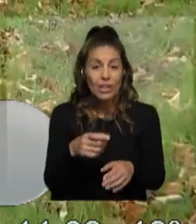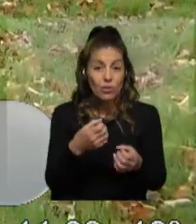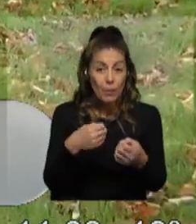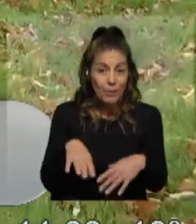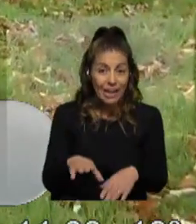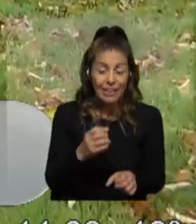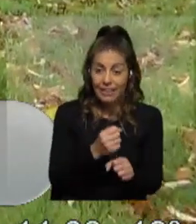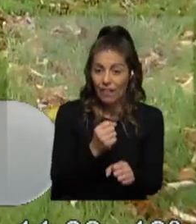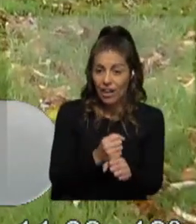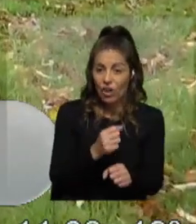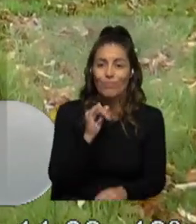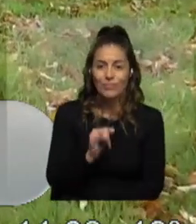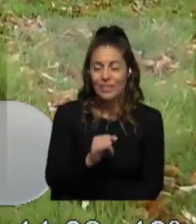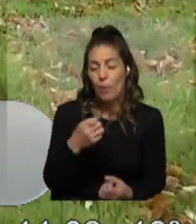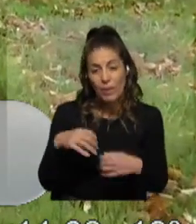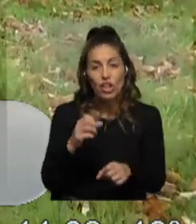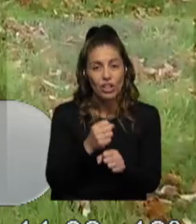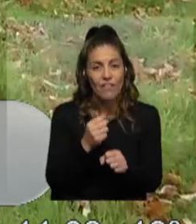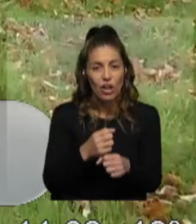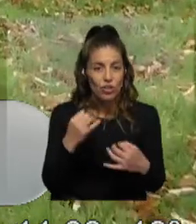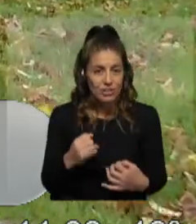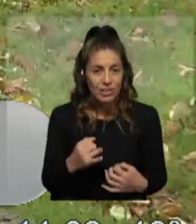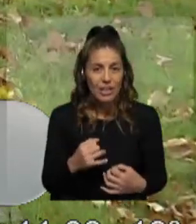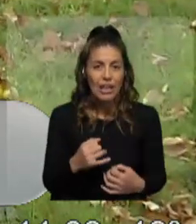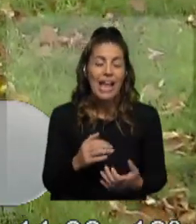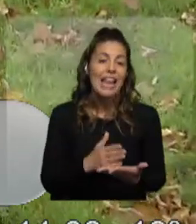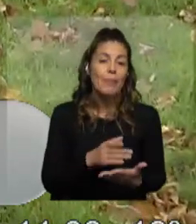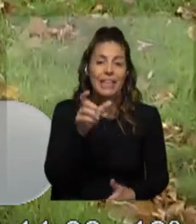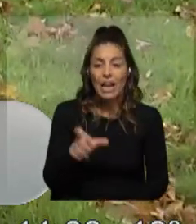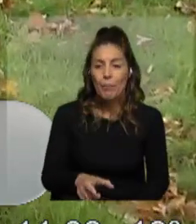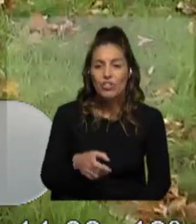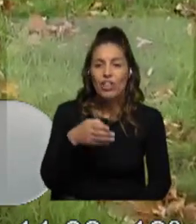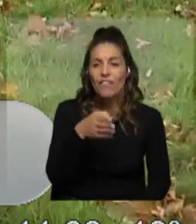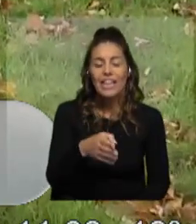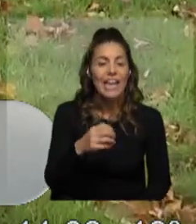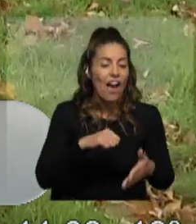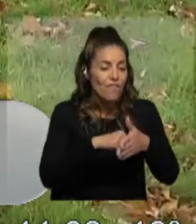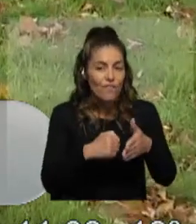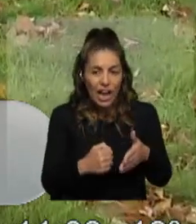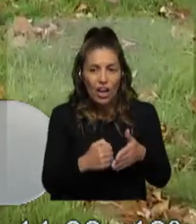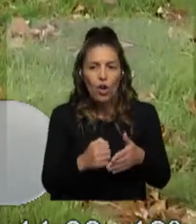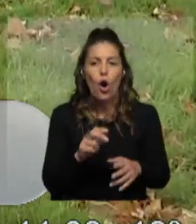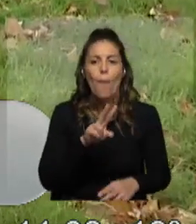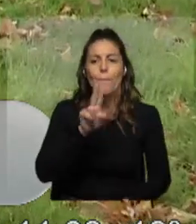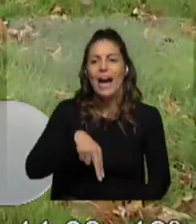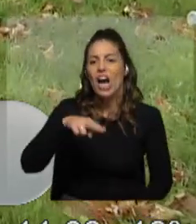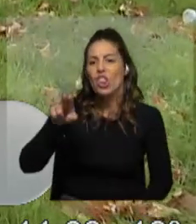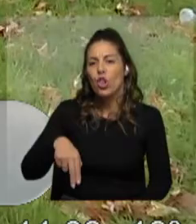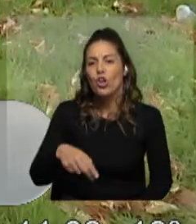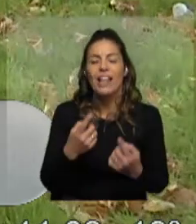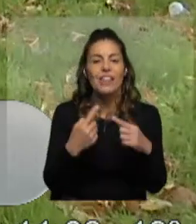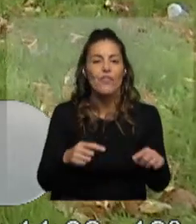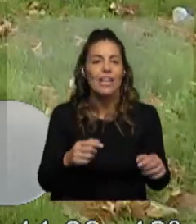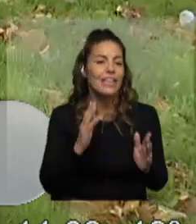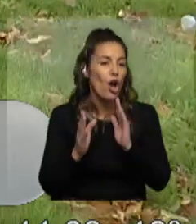changa, digamos, sí, el trabajo. Pierdo trabajo, sí, la verdad que sí. Porque la mitad de la gente viene para el banco, vienen para el McDonald's, vienen para los distintos comercios,